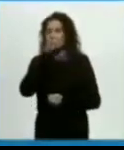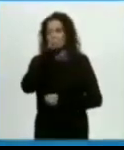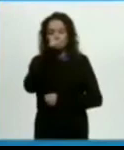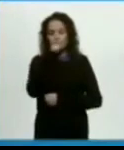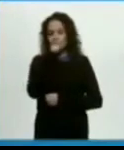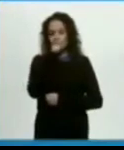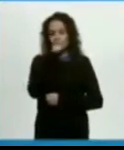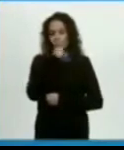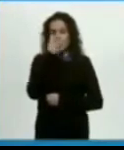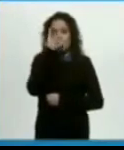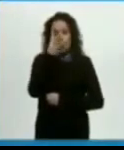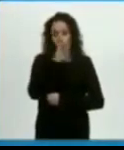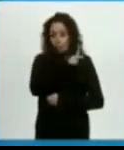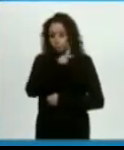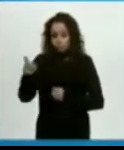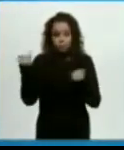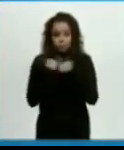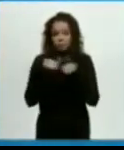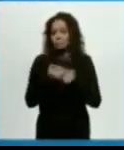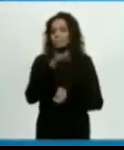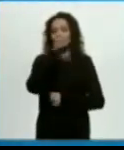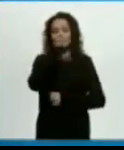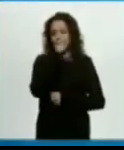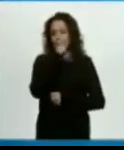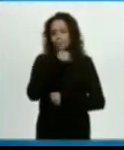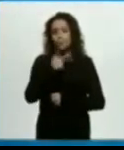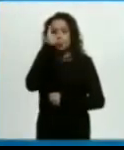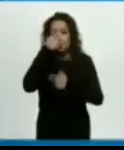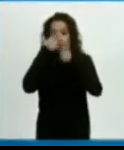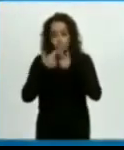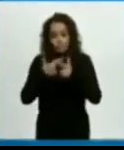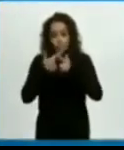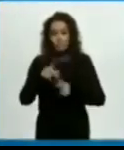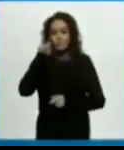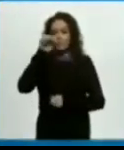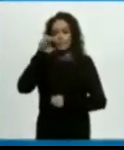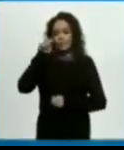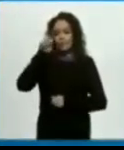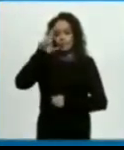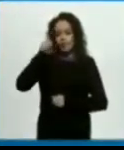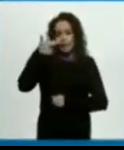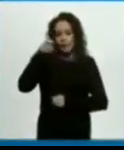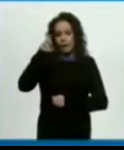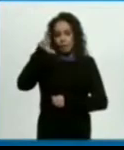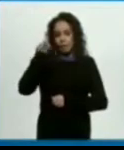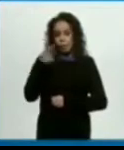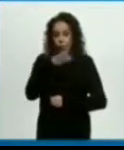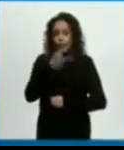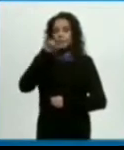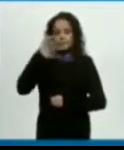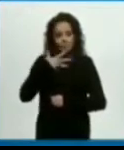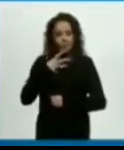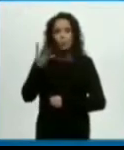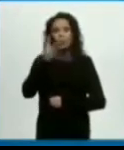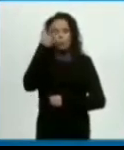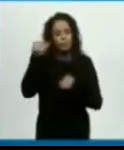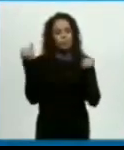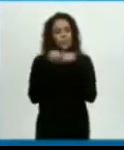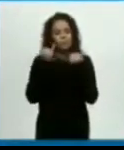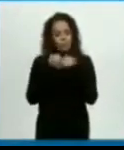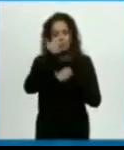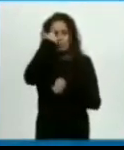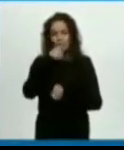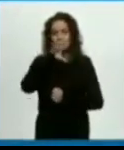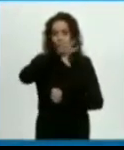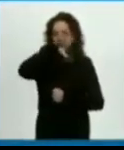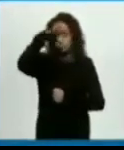caras iguales y la única opción que me queda es el tetraedro, que efectivamente sí está compuesto de cuatro caras iguales, el